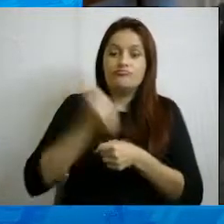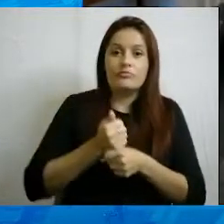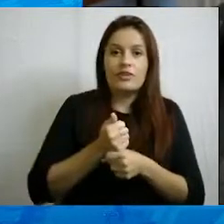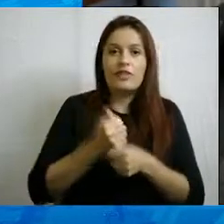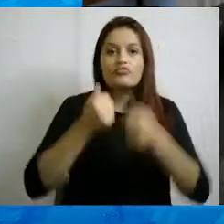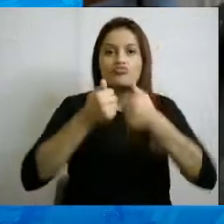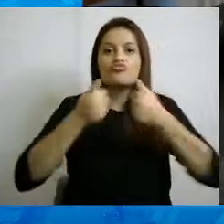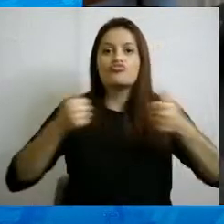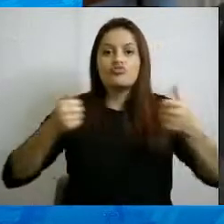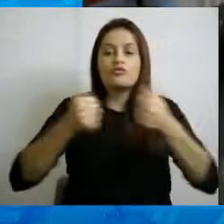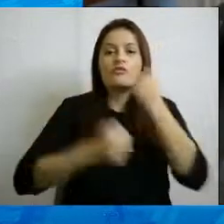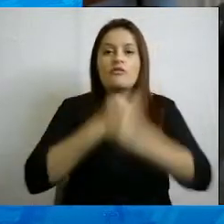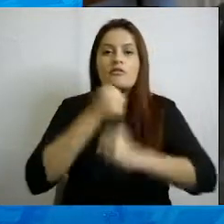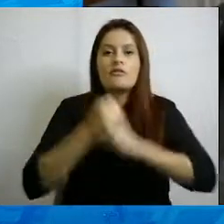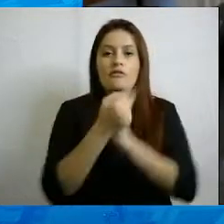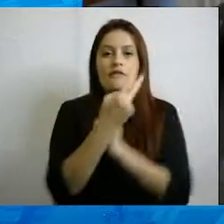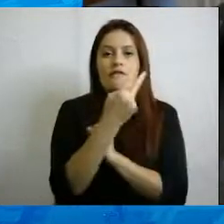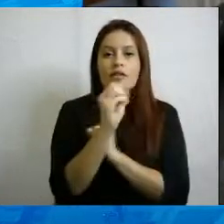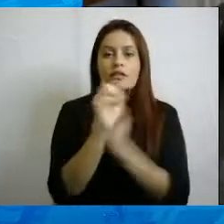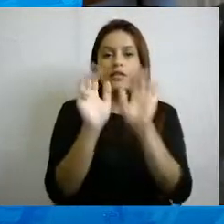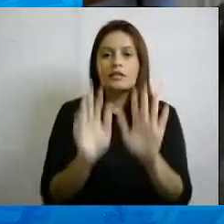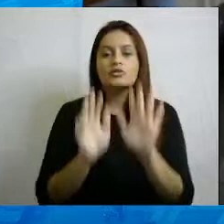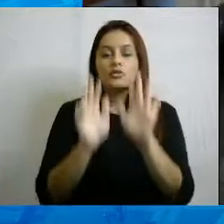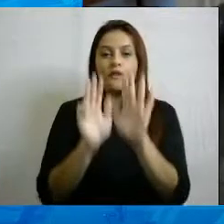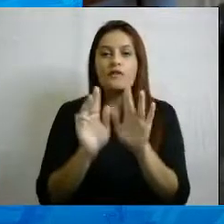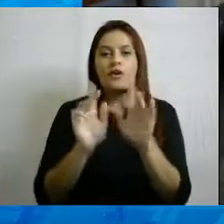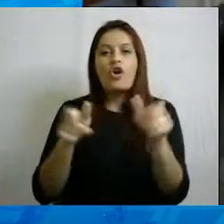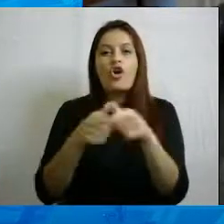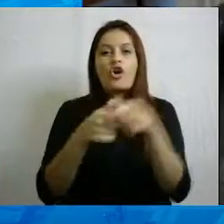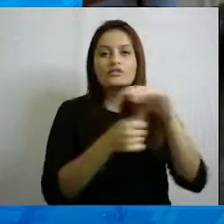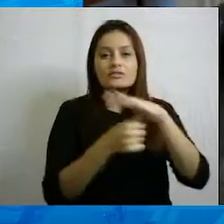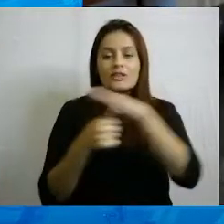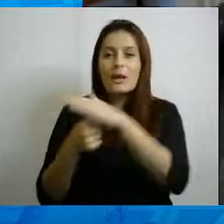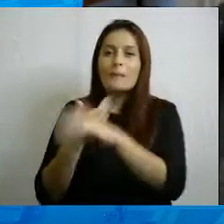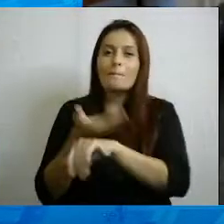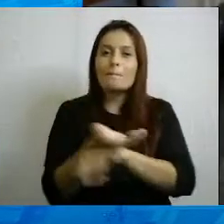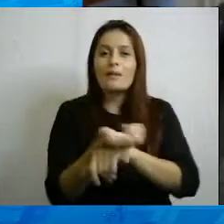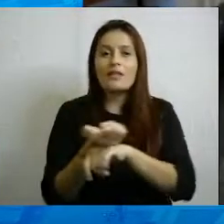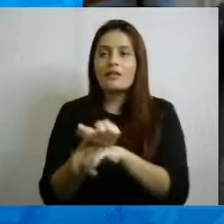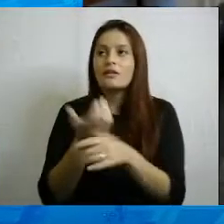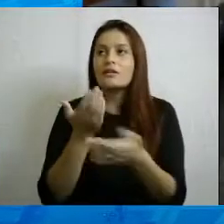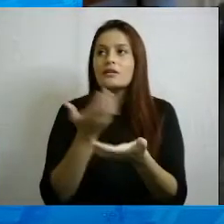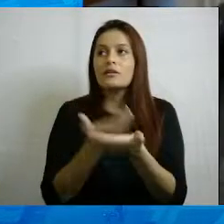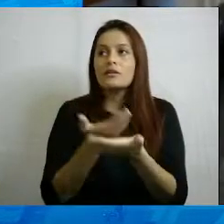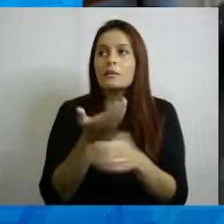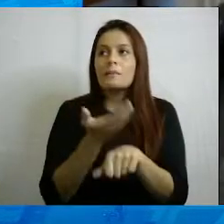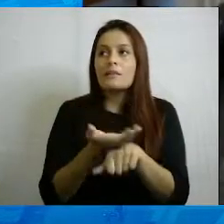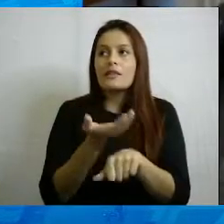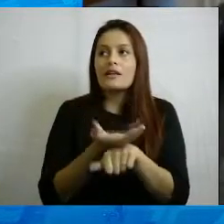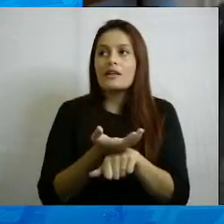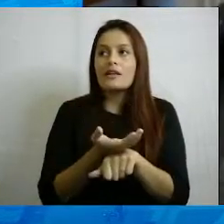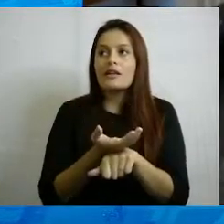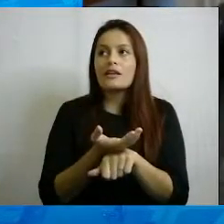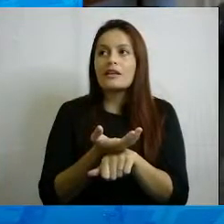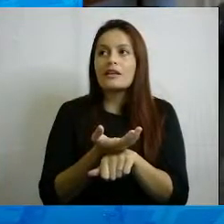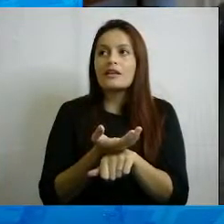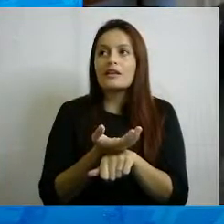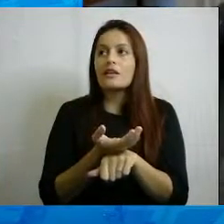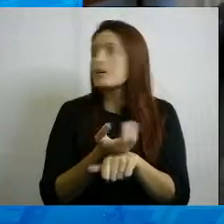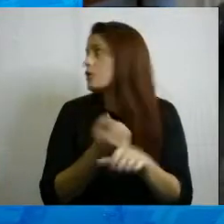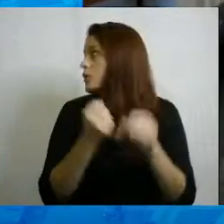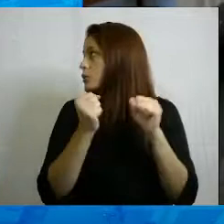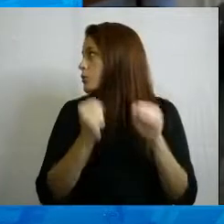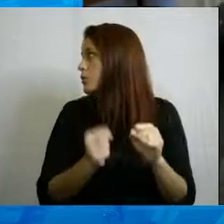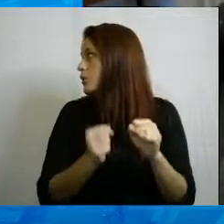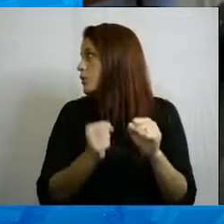año 2019, con los concejales para poder exigir, tal como usted también se comprometió, para poder exigir que se empiece a